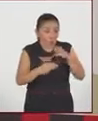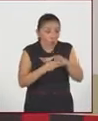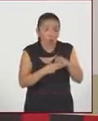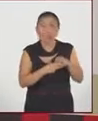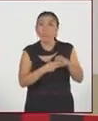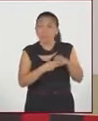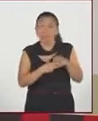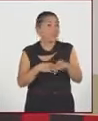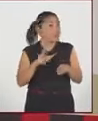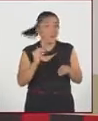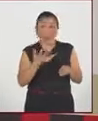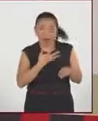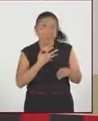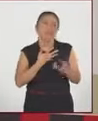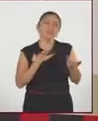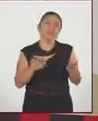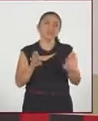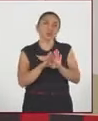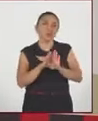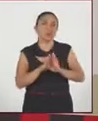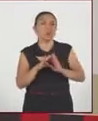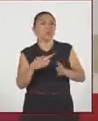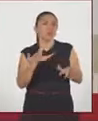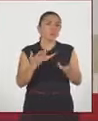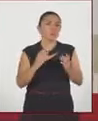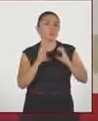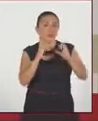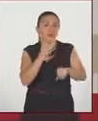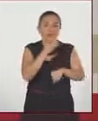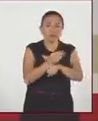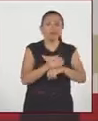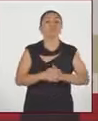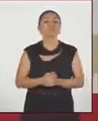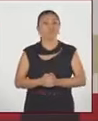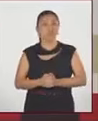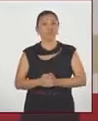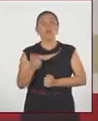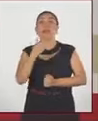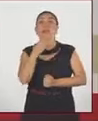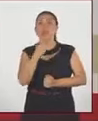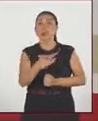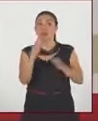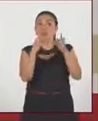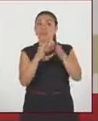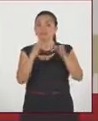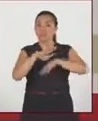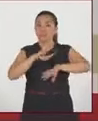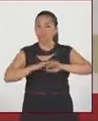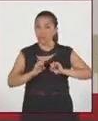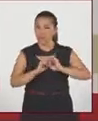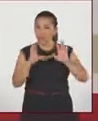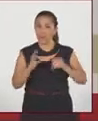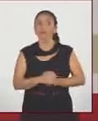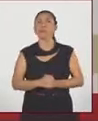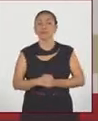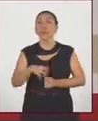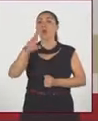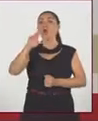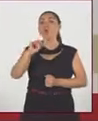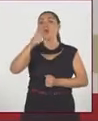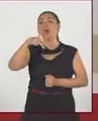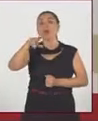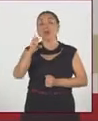para una persona que es zurda. Sí, bastante. Sí. Qué bueno que fue específico. Sí. El maestro Roque Vázquez Zavala